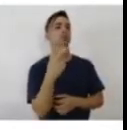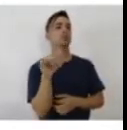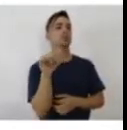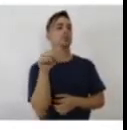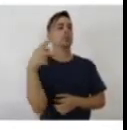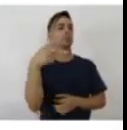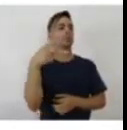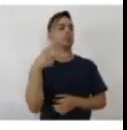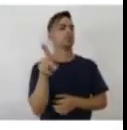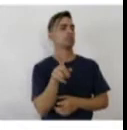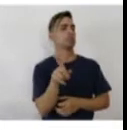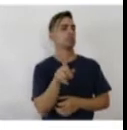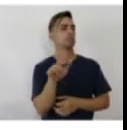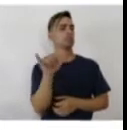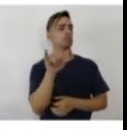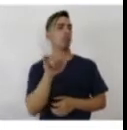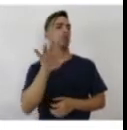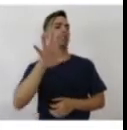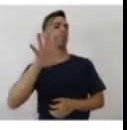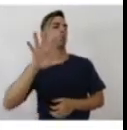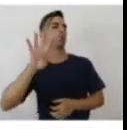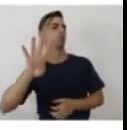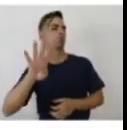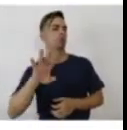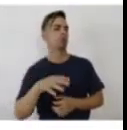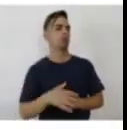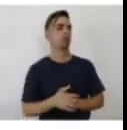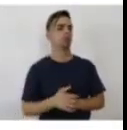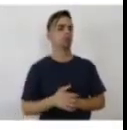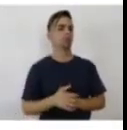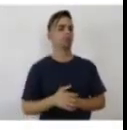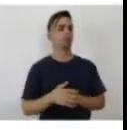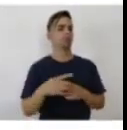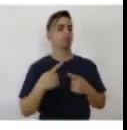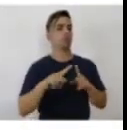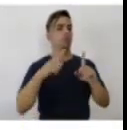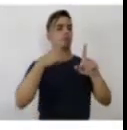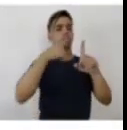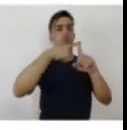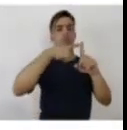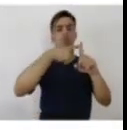y mayor igual que 27 y menor igual que 54.